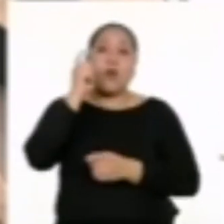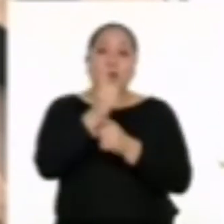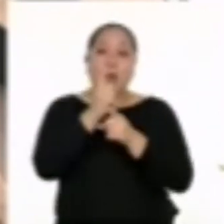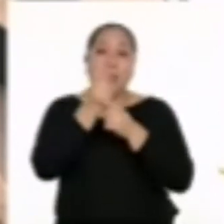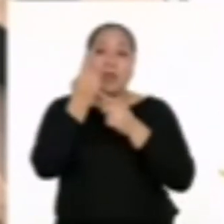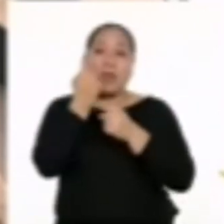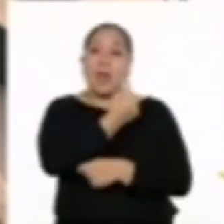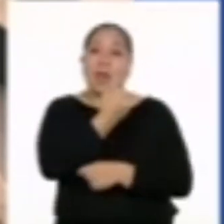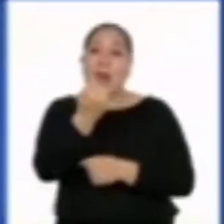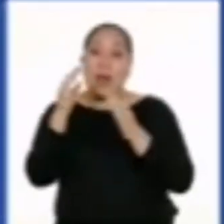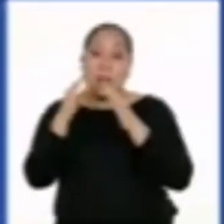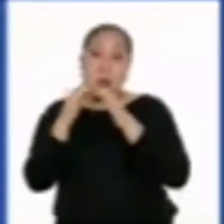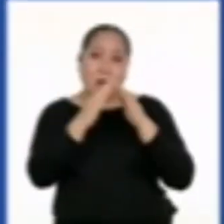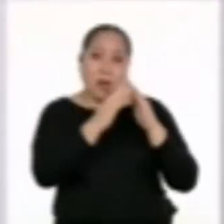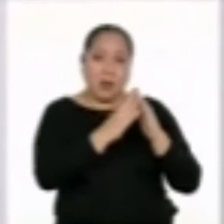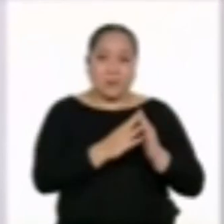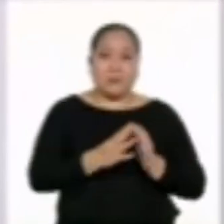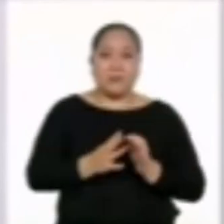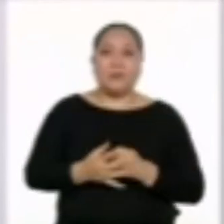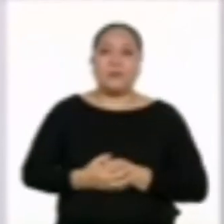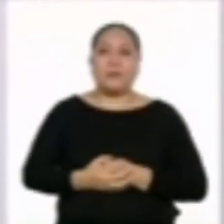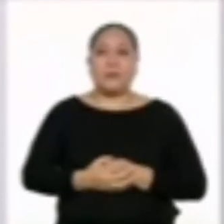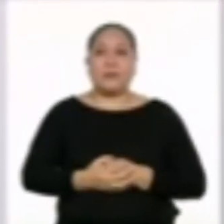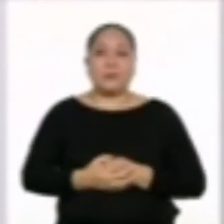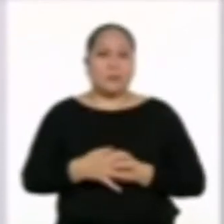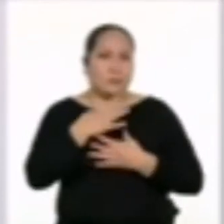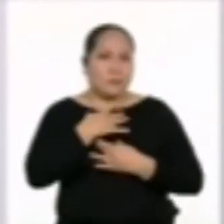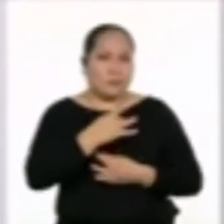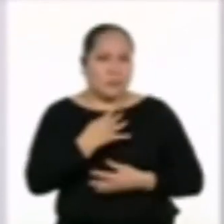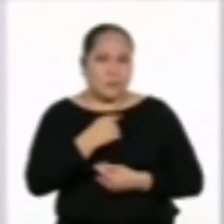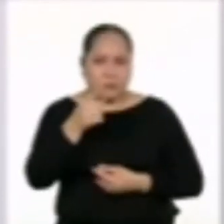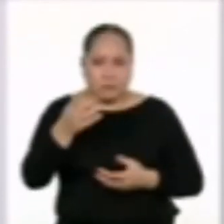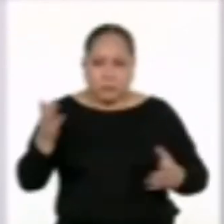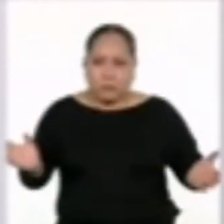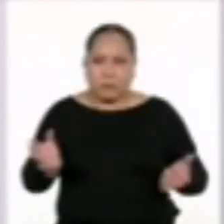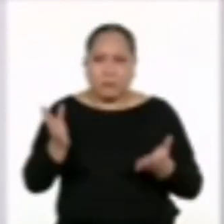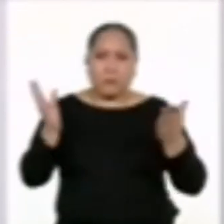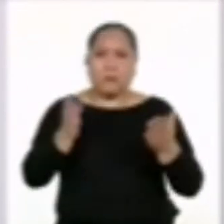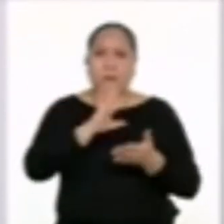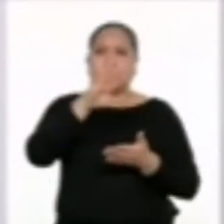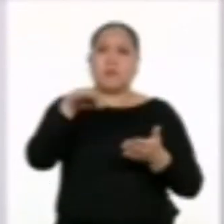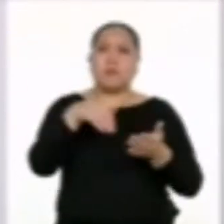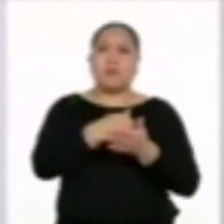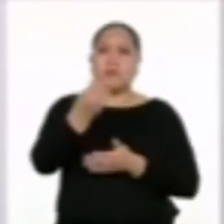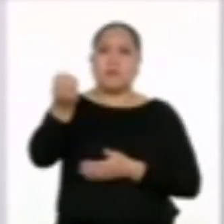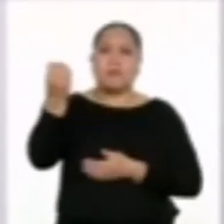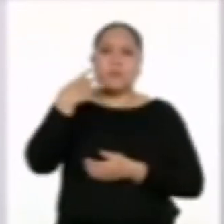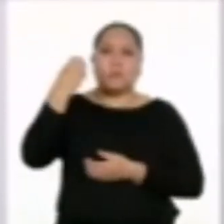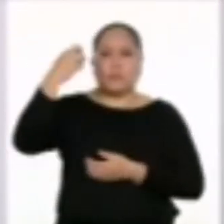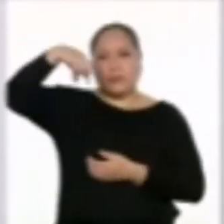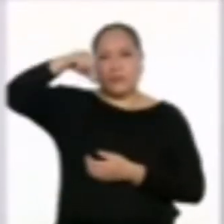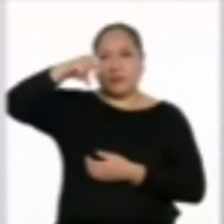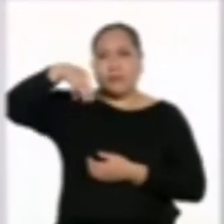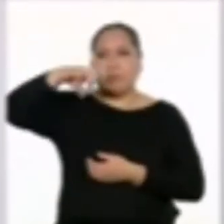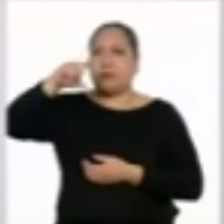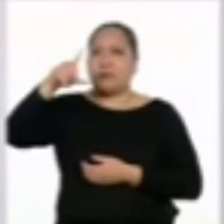de sus hogares. Nos vemos. Qué interesante y qué motivador todo lo que Pamela nos ha